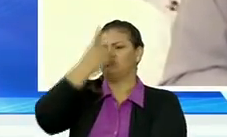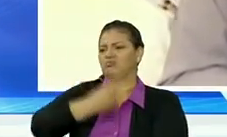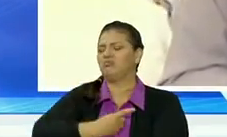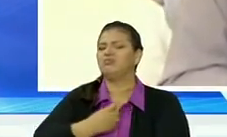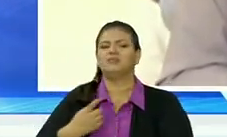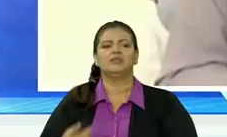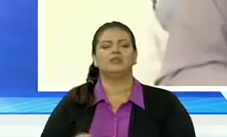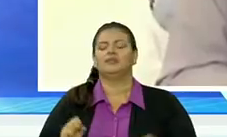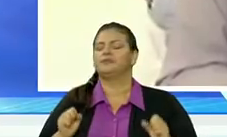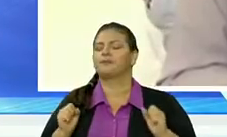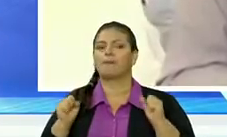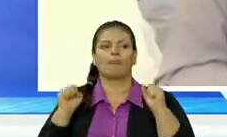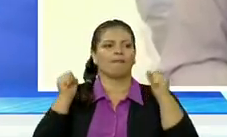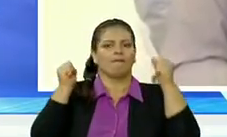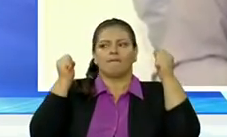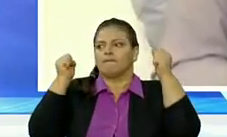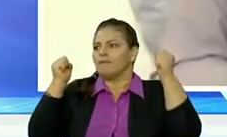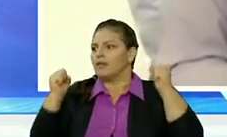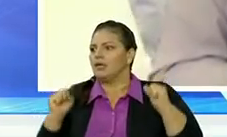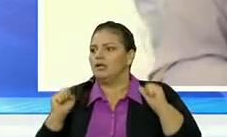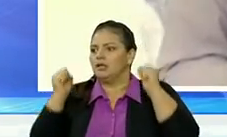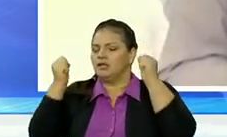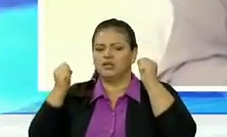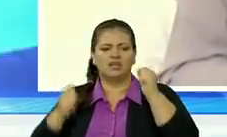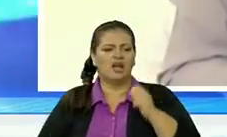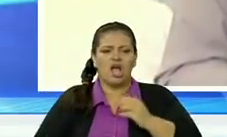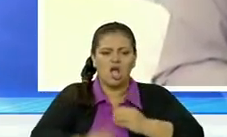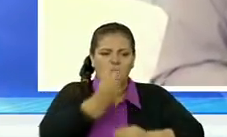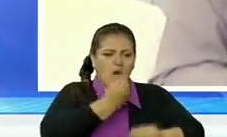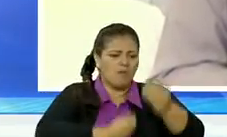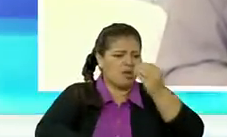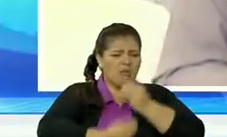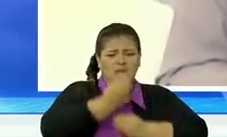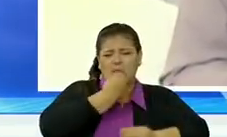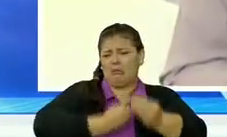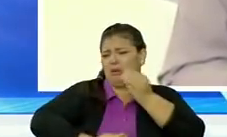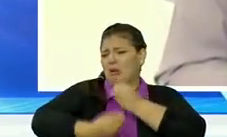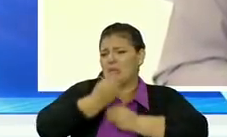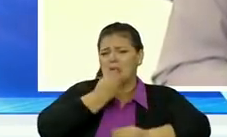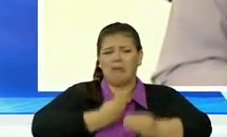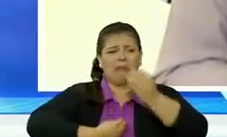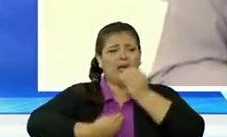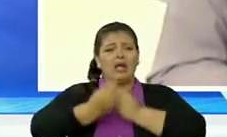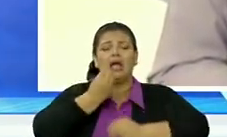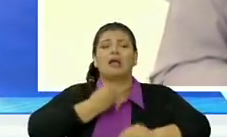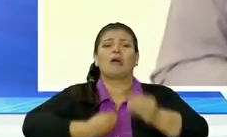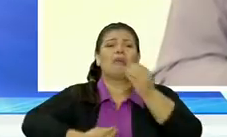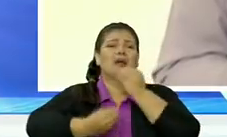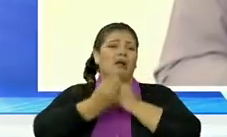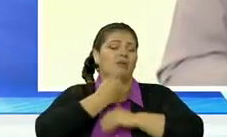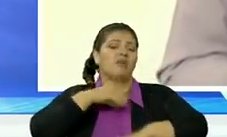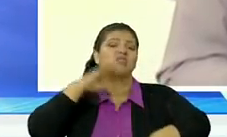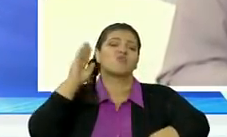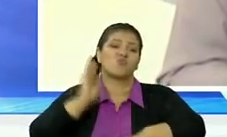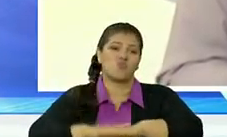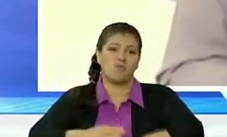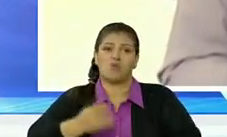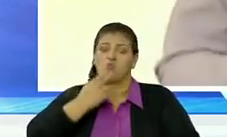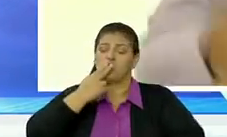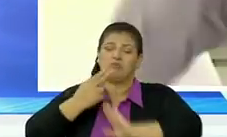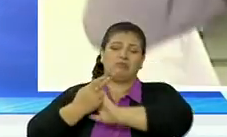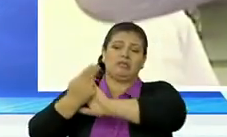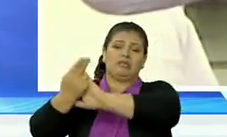pero ya no pude bajar del todo esas como 50 libras que subí, ¿verdad? Porque uno, la ansiedad, lo invites a comer, pues. Entonces tú